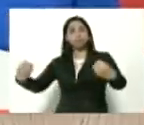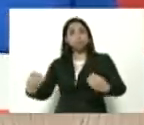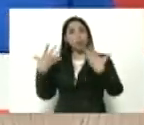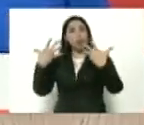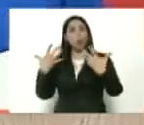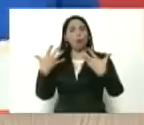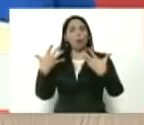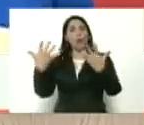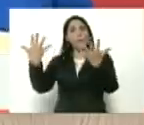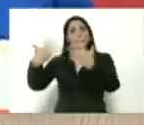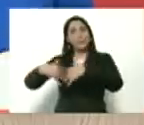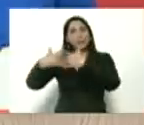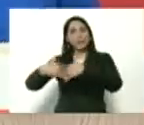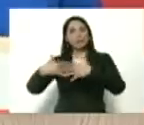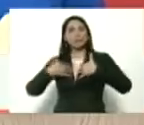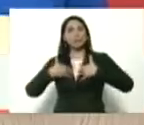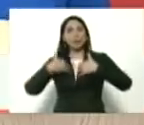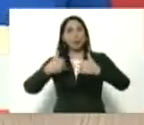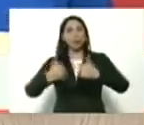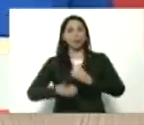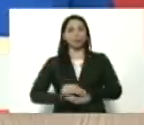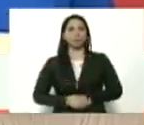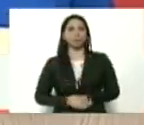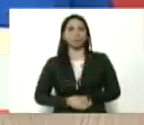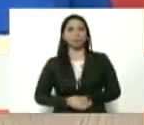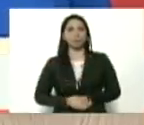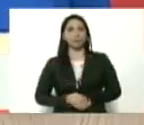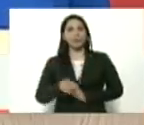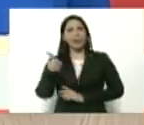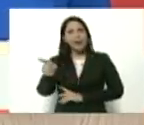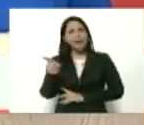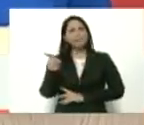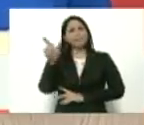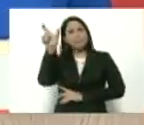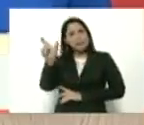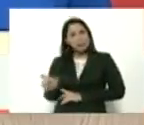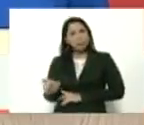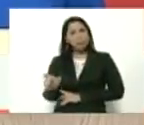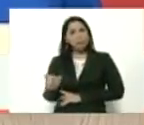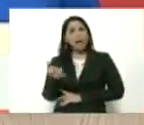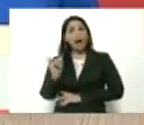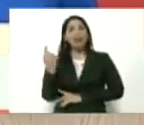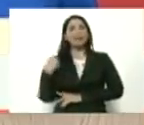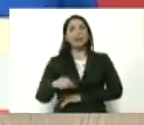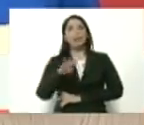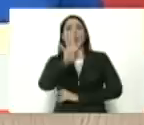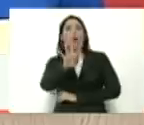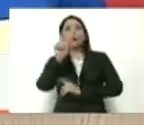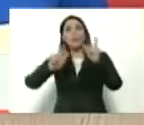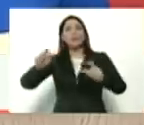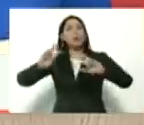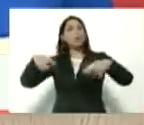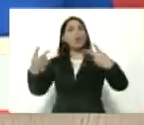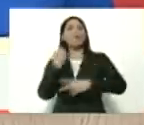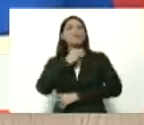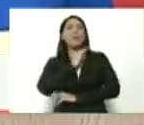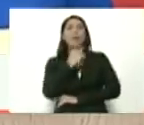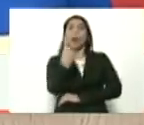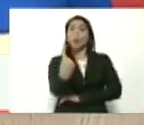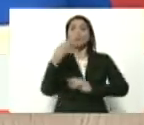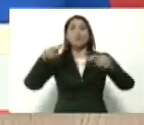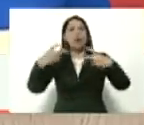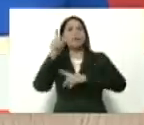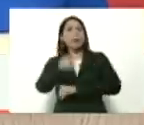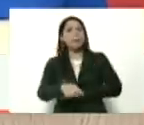la empresa de seguridad. En este foco tenemos el día de hoy 4 nuevos casos y un caso